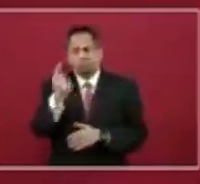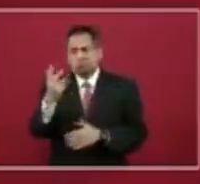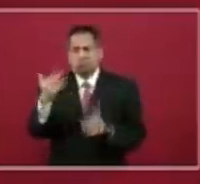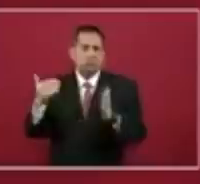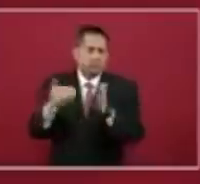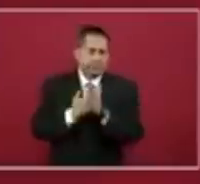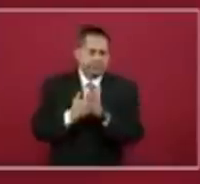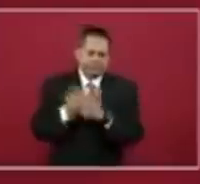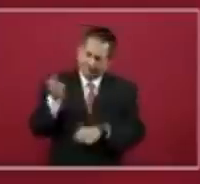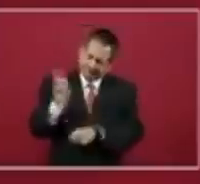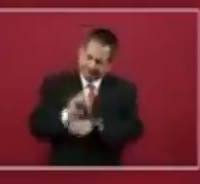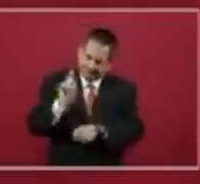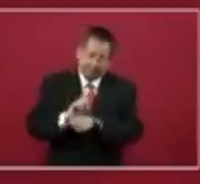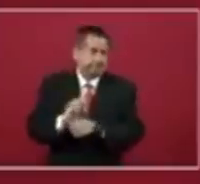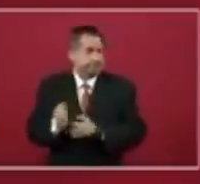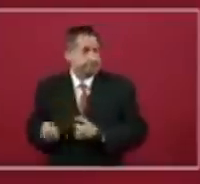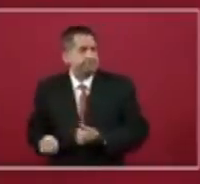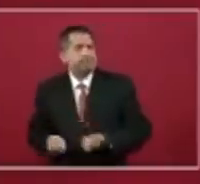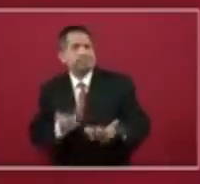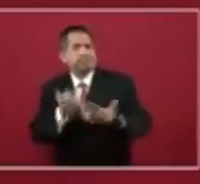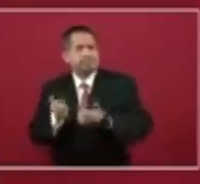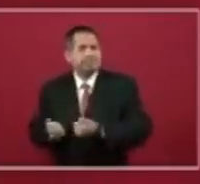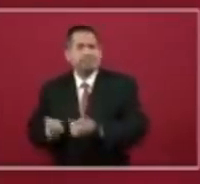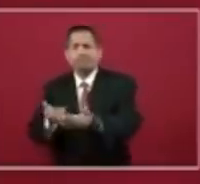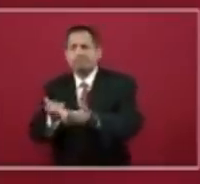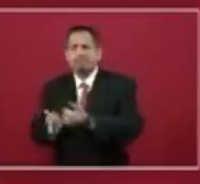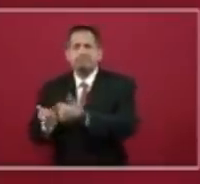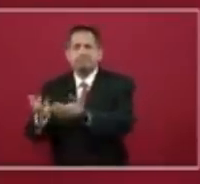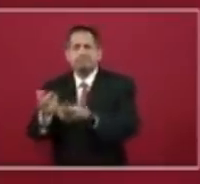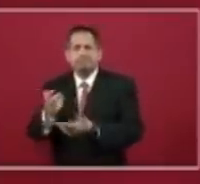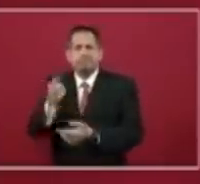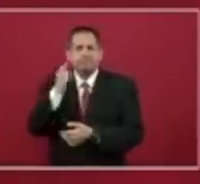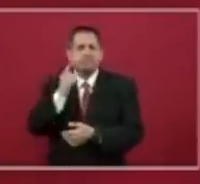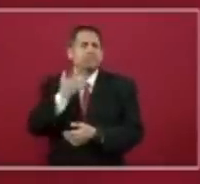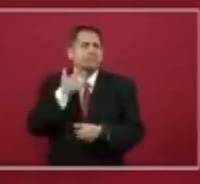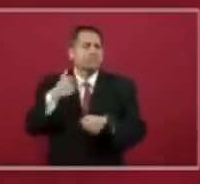150,000 barriles diarios, que es lo que